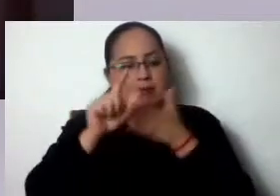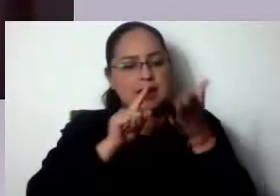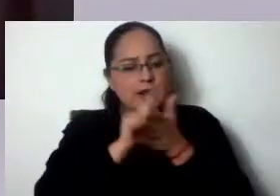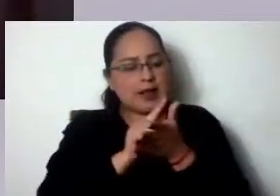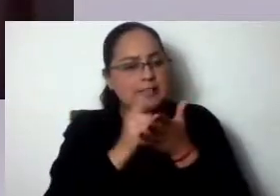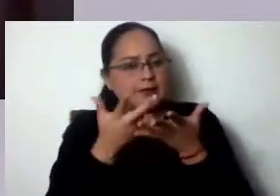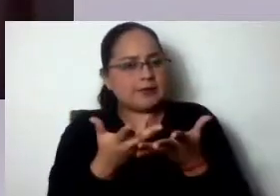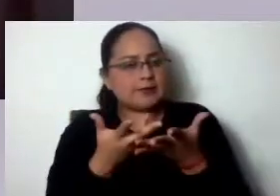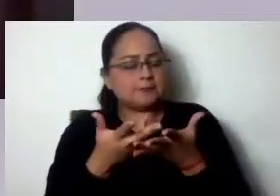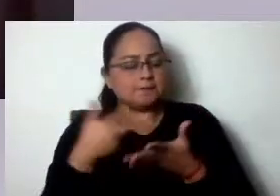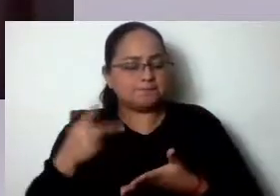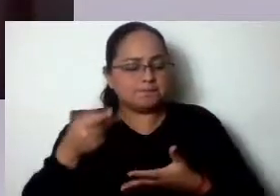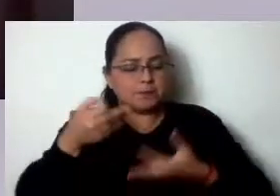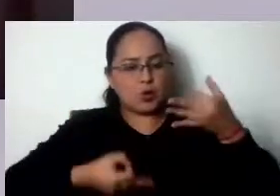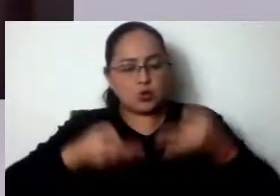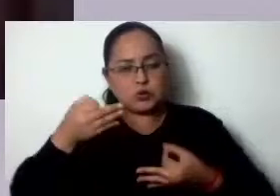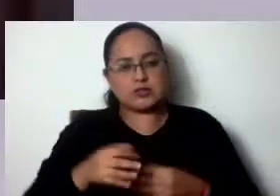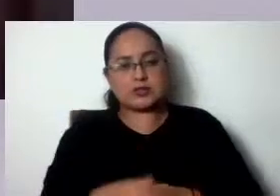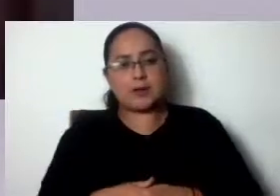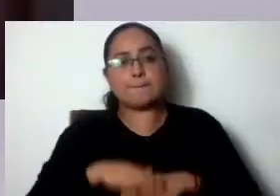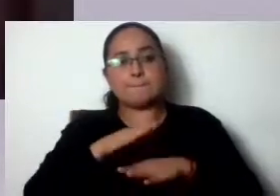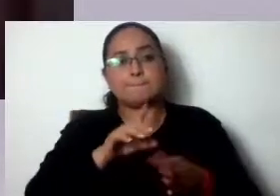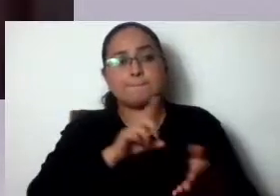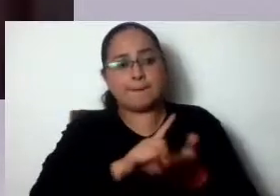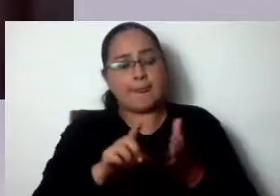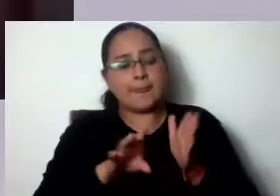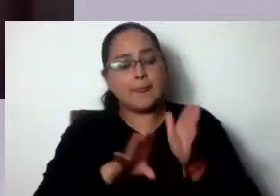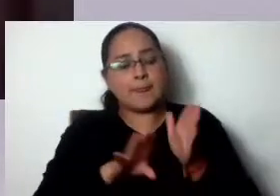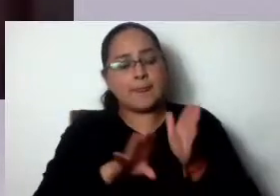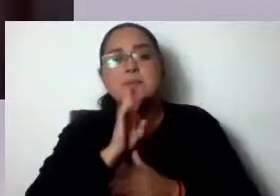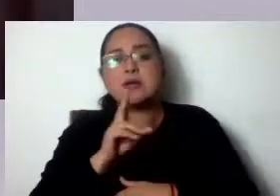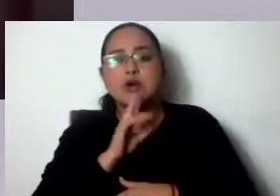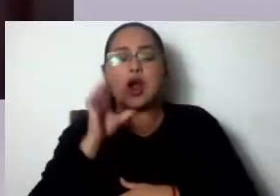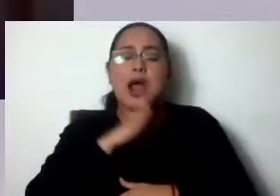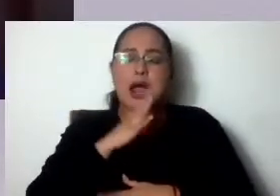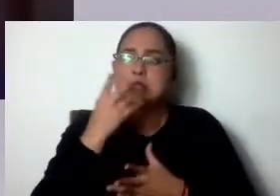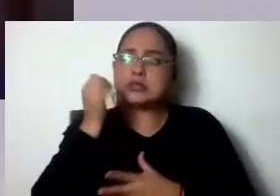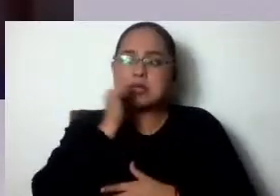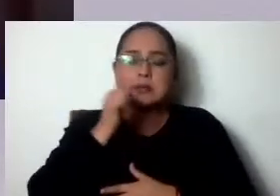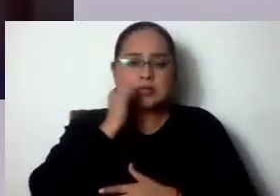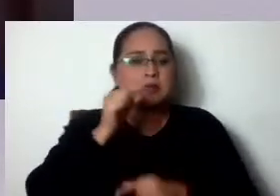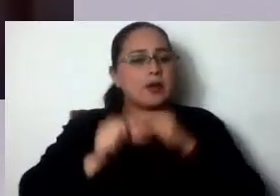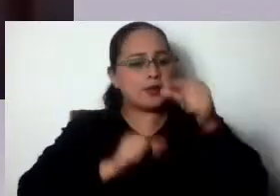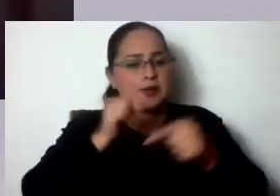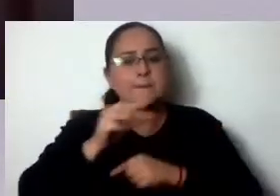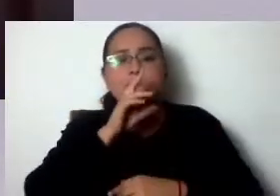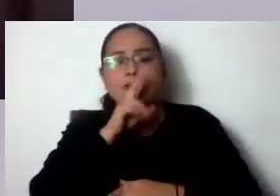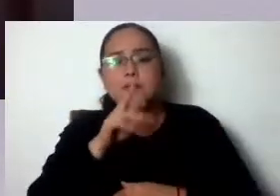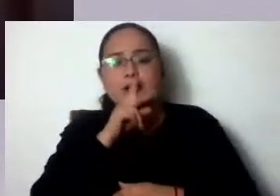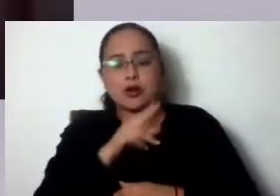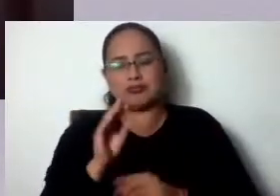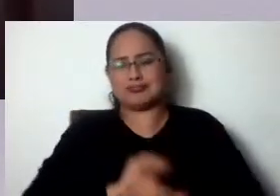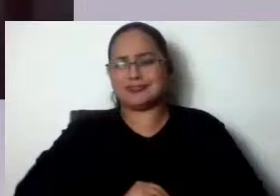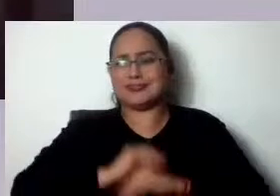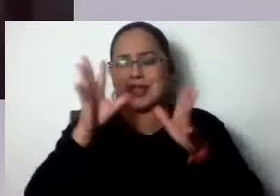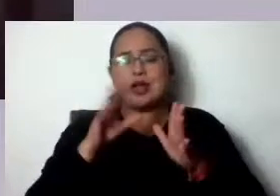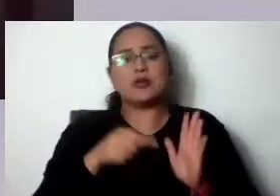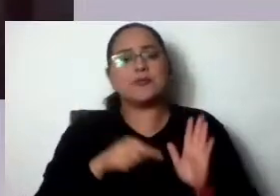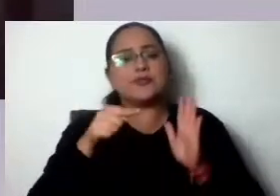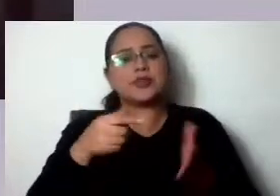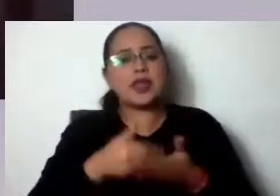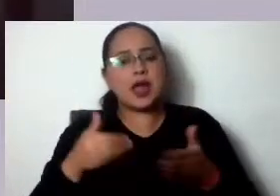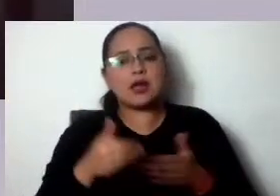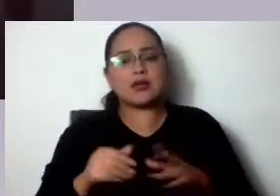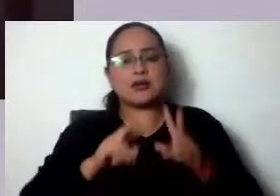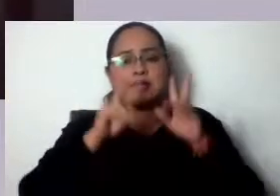decirles que en la progresividad de los derechos hay muchísimo que avanzar y por supuesto hoy que estamos en estos tiempos de